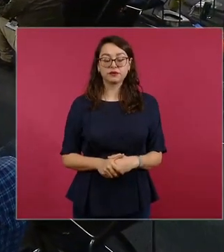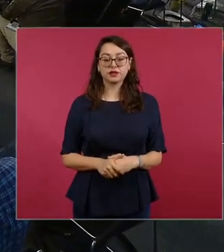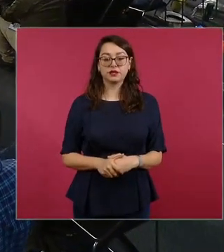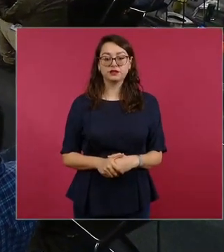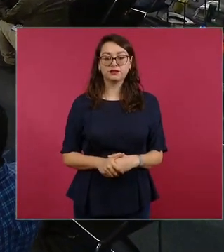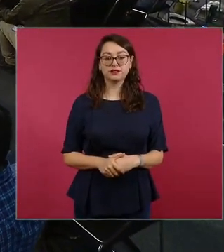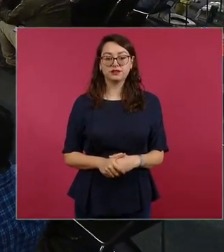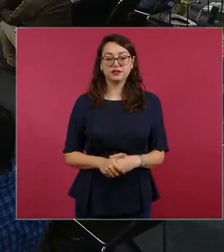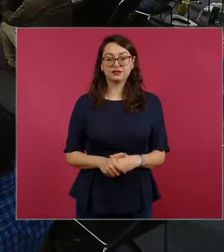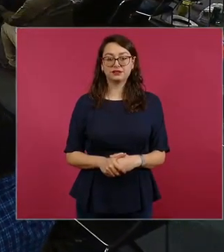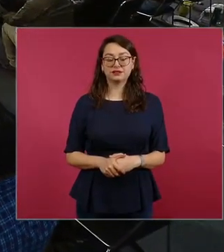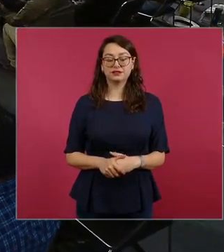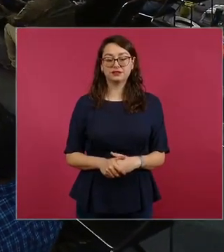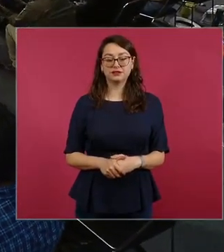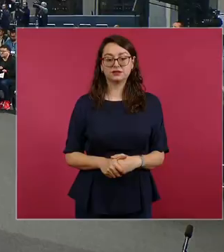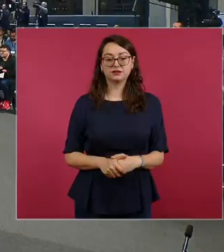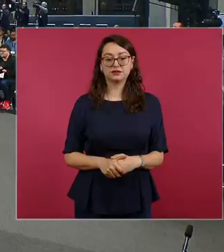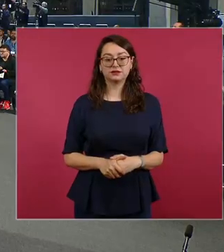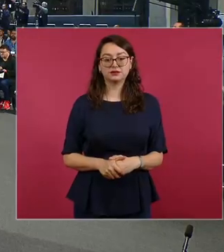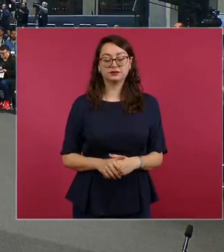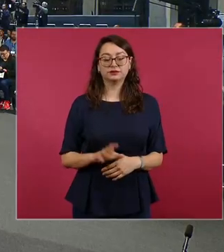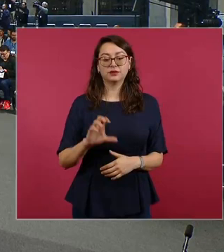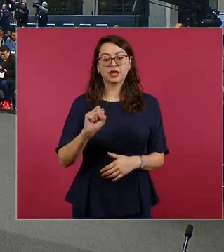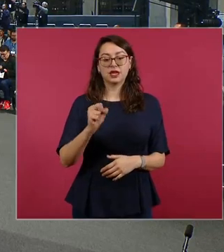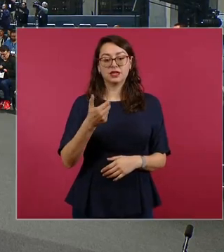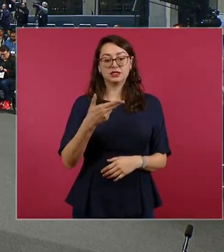con con Shaila